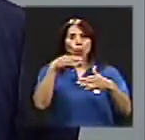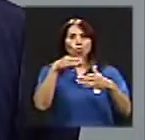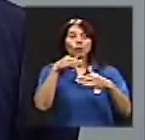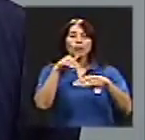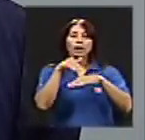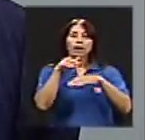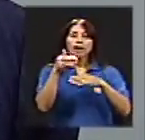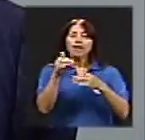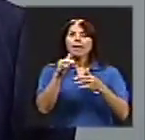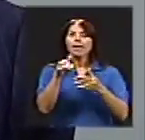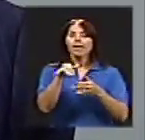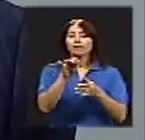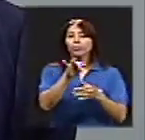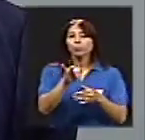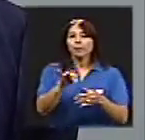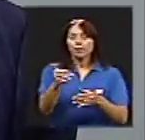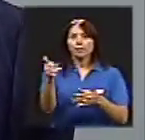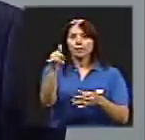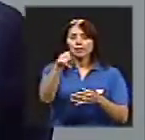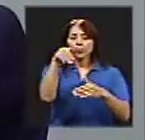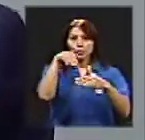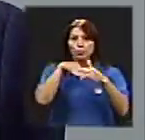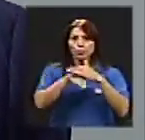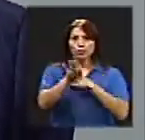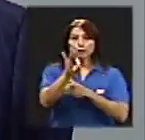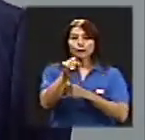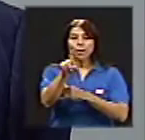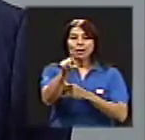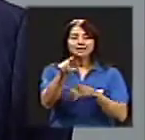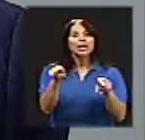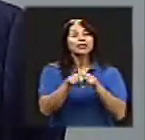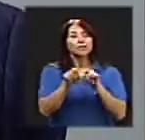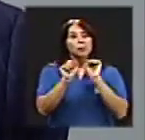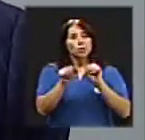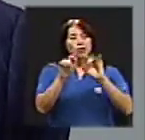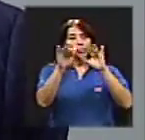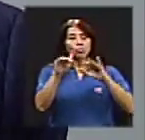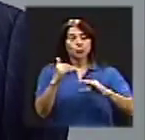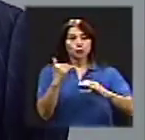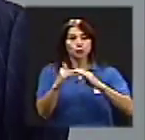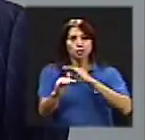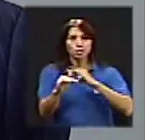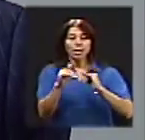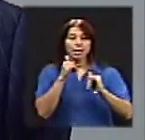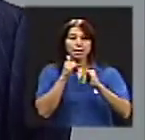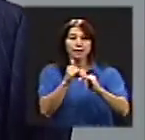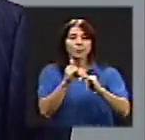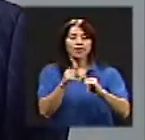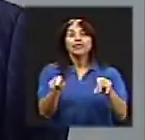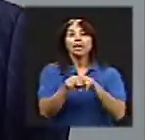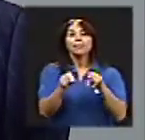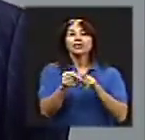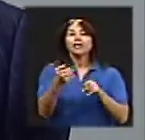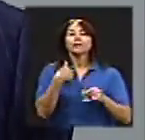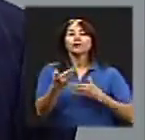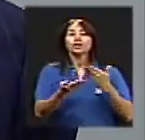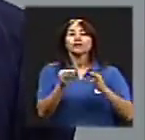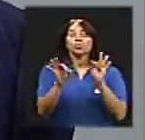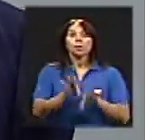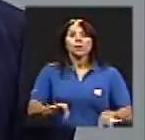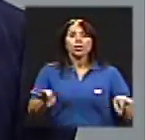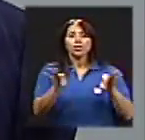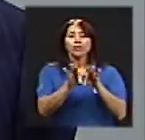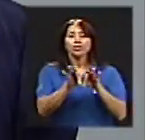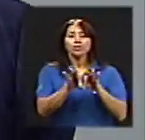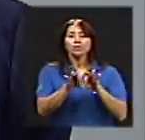el servicio a través de correo electrónico y un servicio muy importante que es un convenio que tenemos con Correos de